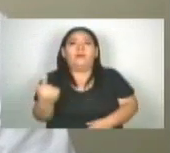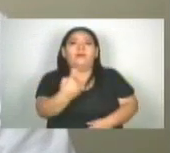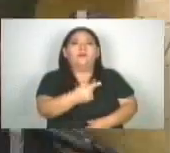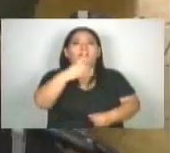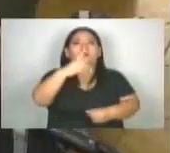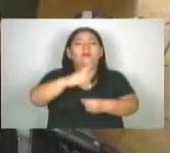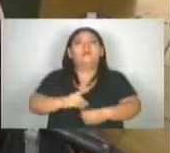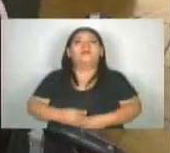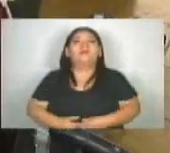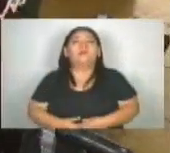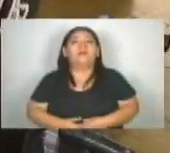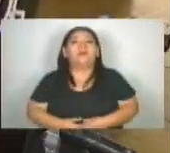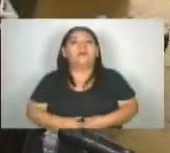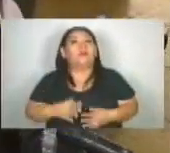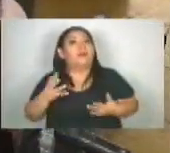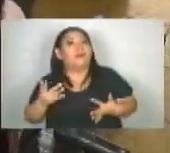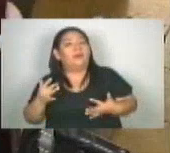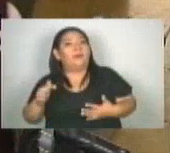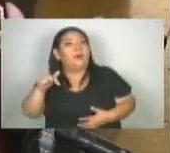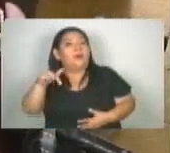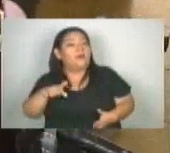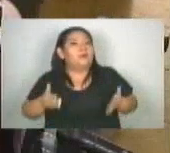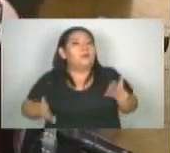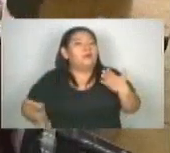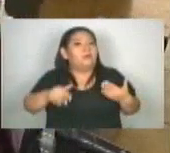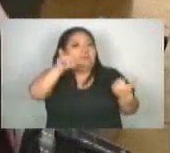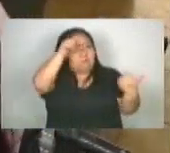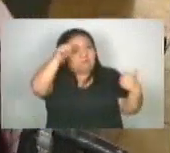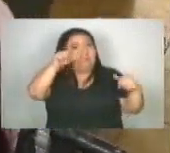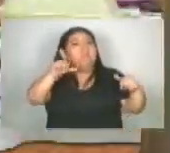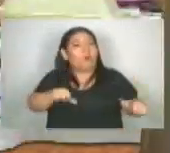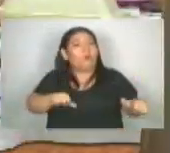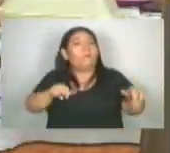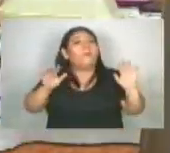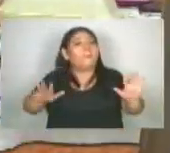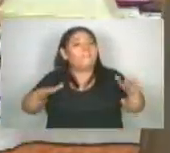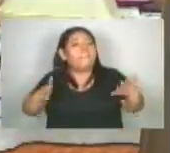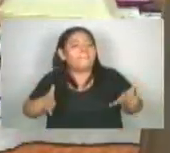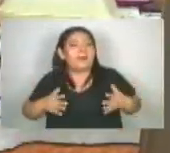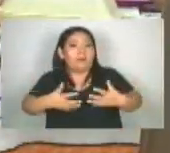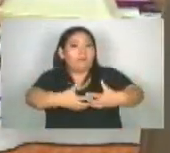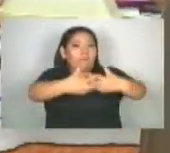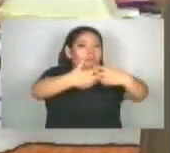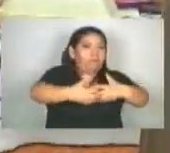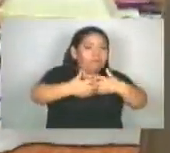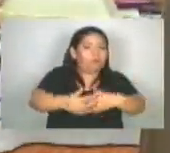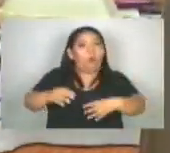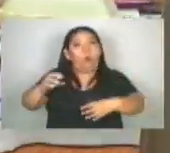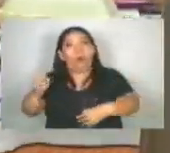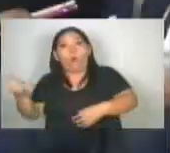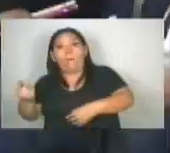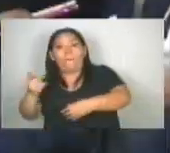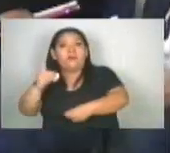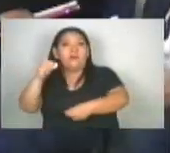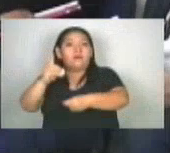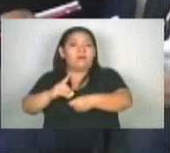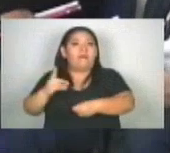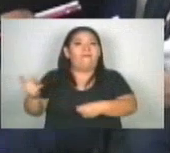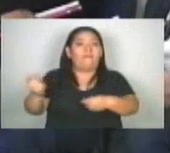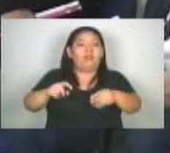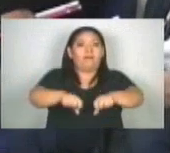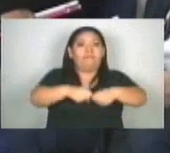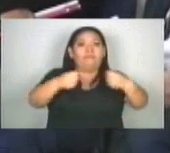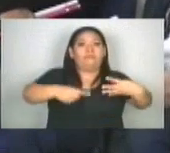discapacidad. Lo que se espera es que exista una aprobación para que las personas o empresas que incumplan con la Ley Especial de Inclusión de las